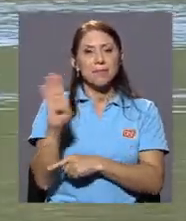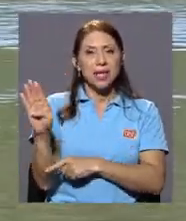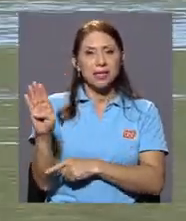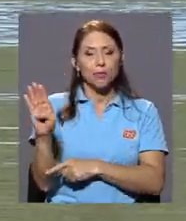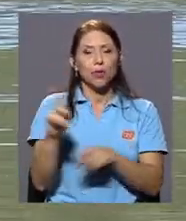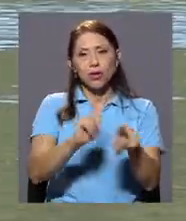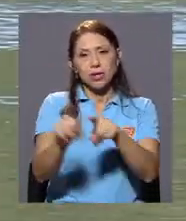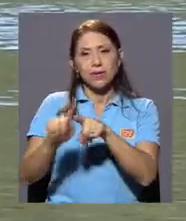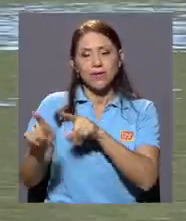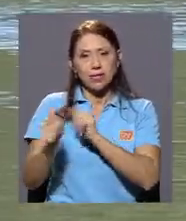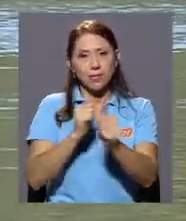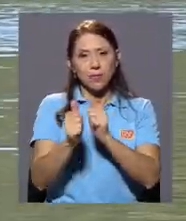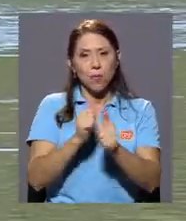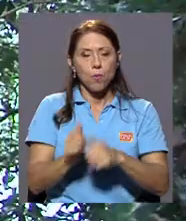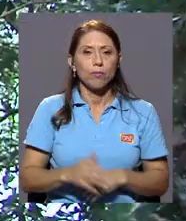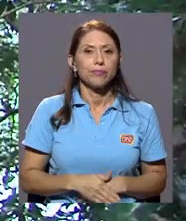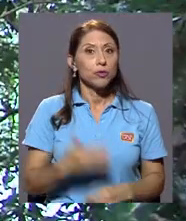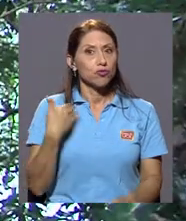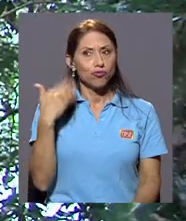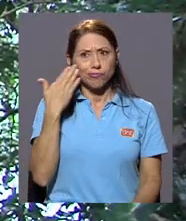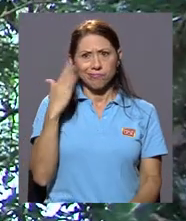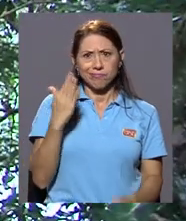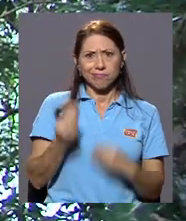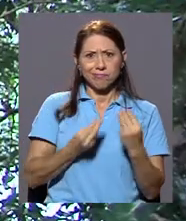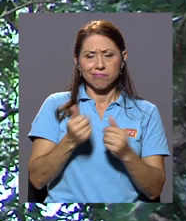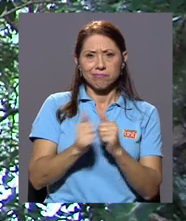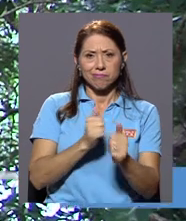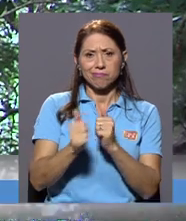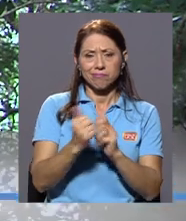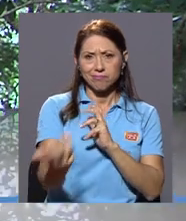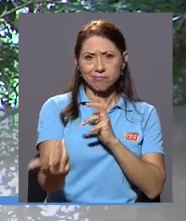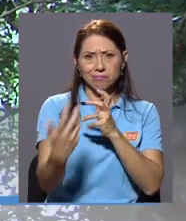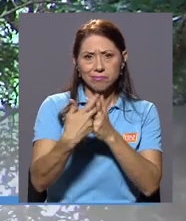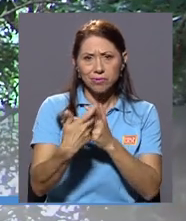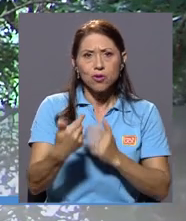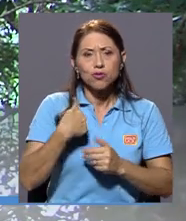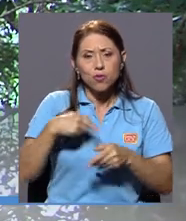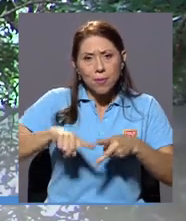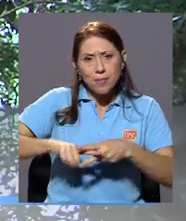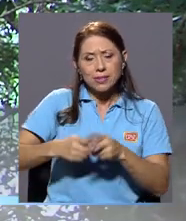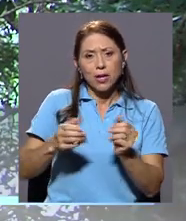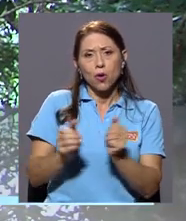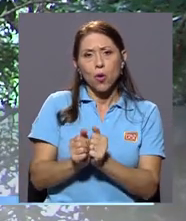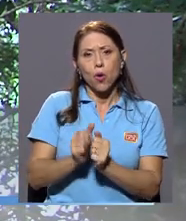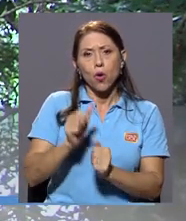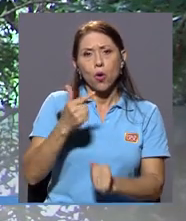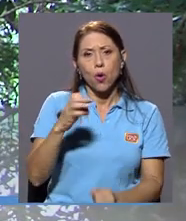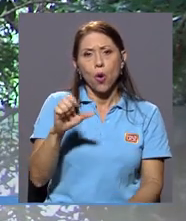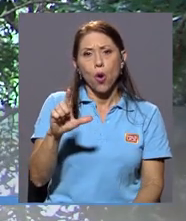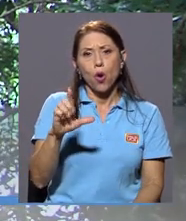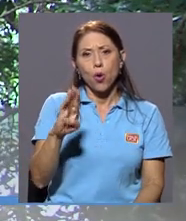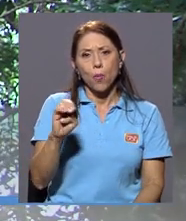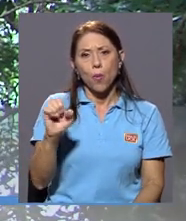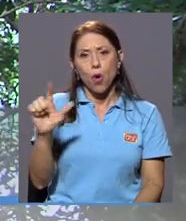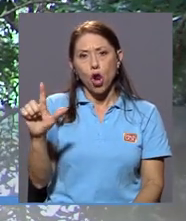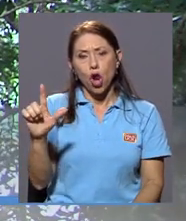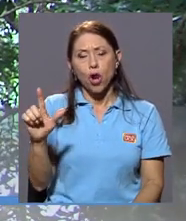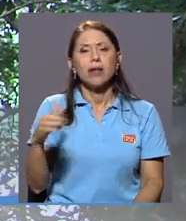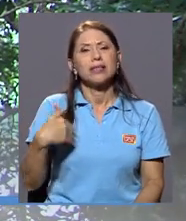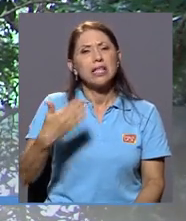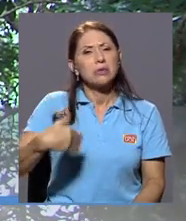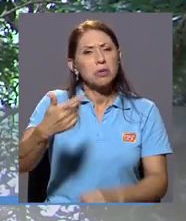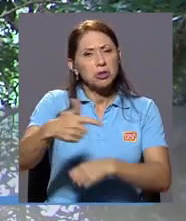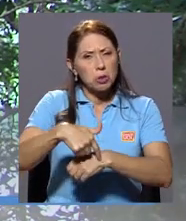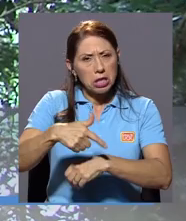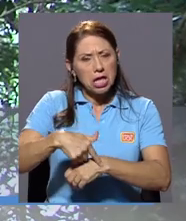otros deportes. Yo no sabía que había deportes adaptados. Empecé en goalball, y luego después de un tiempo